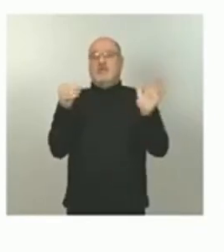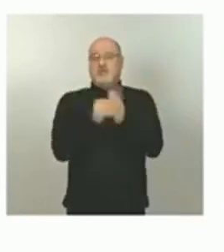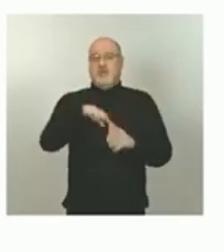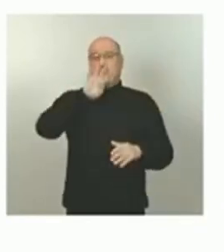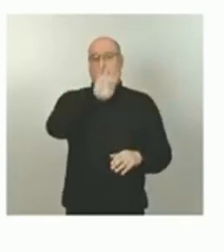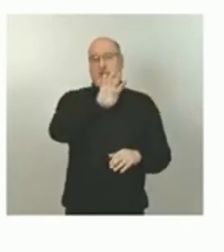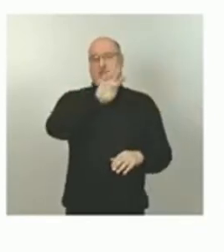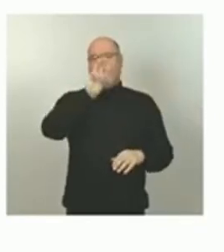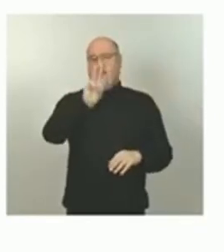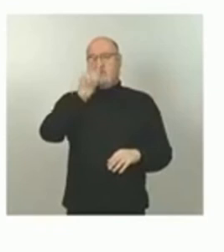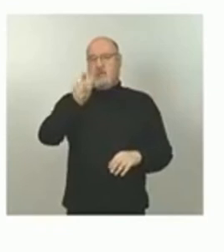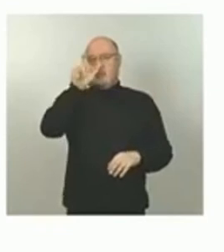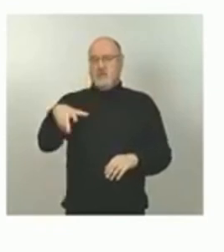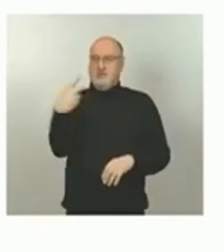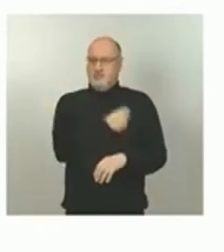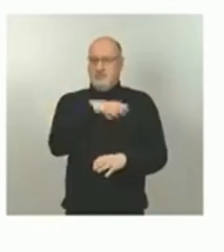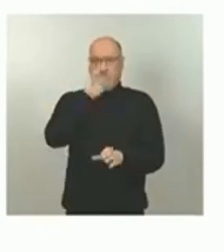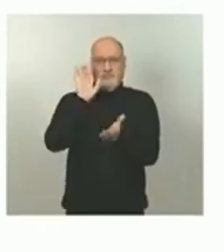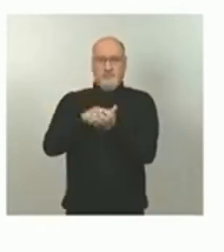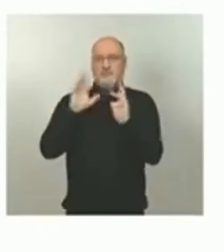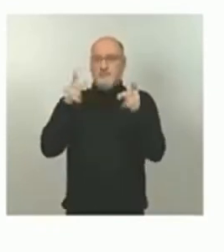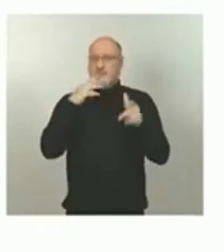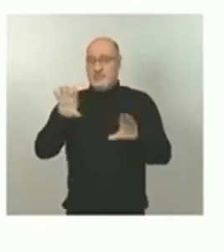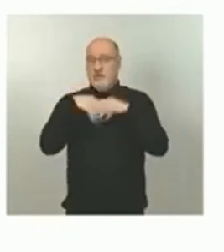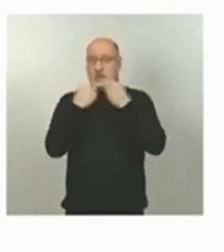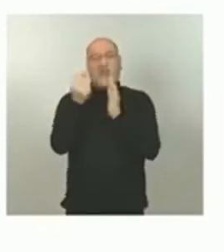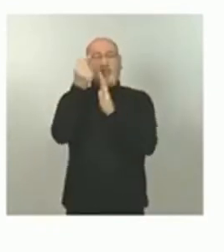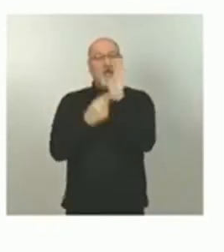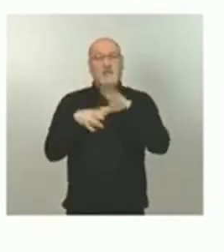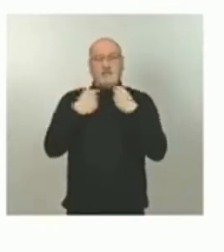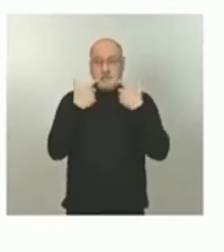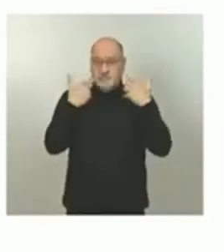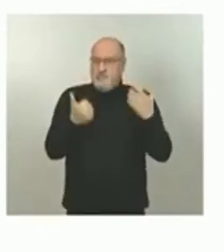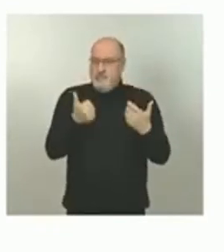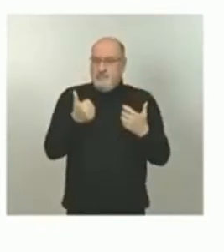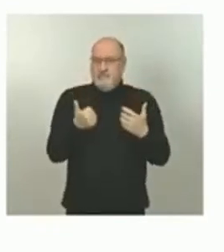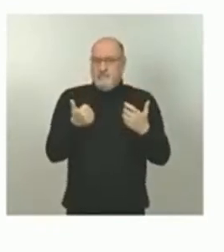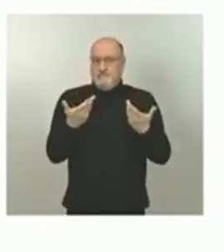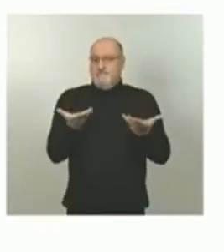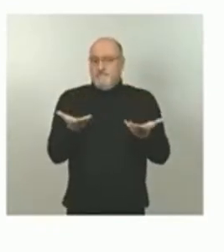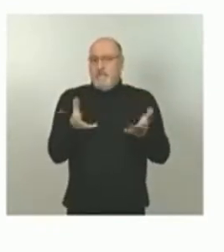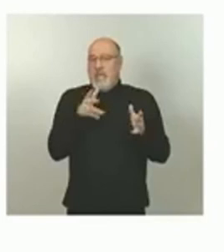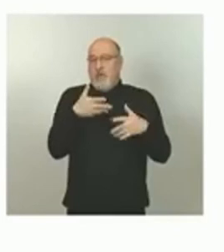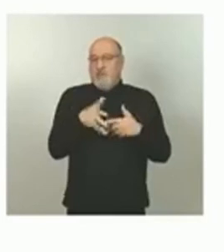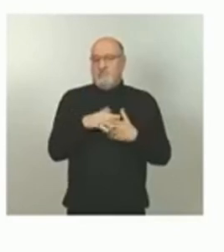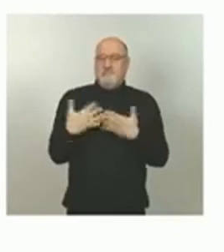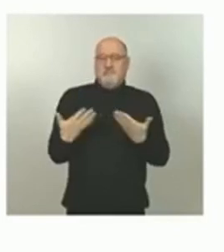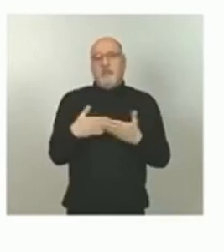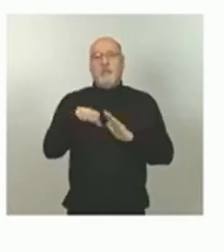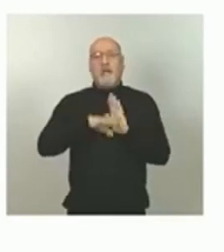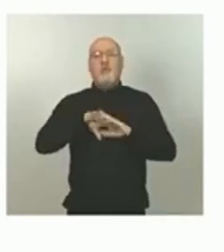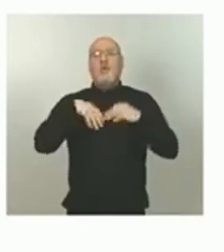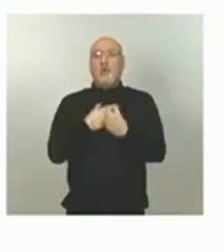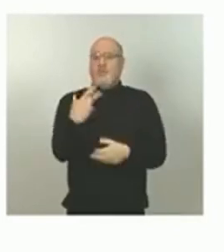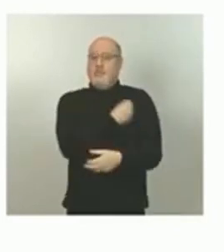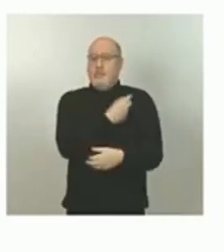388.432 personas institucionalizadas, y el dato a destacar es que estamos, en cuanto a pautas completas, en un porcentaje